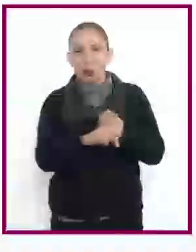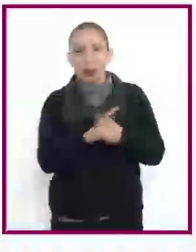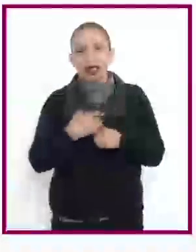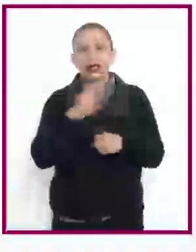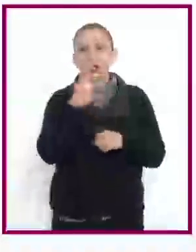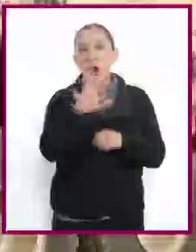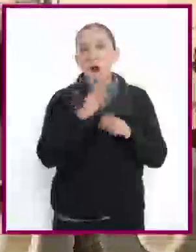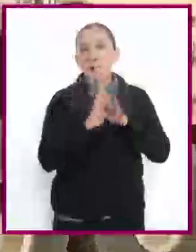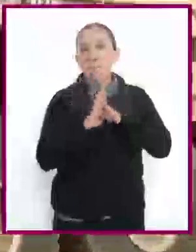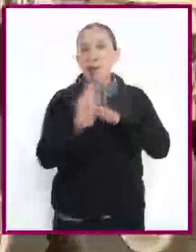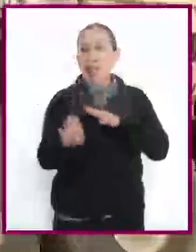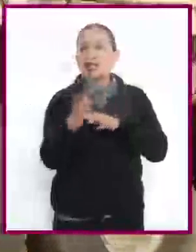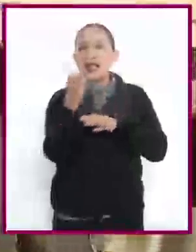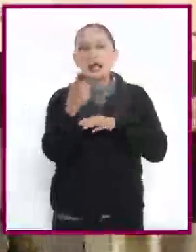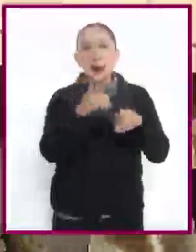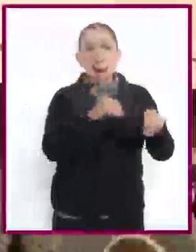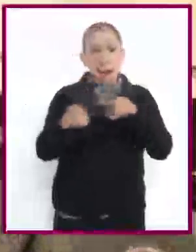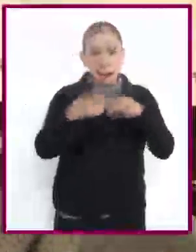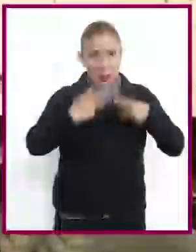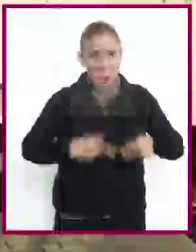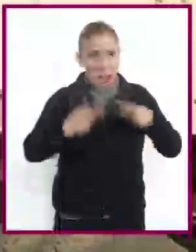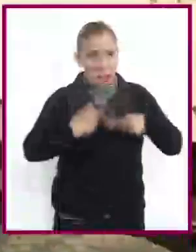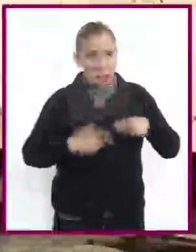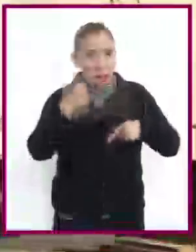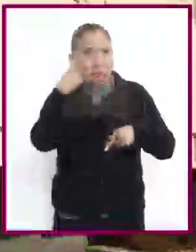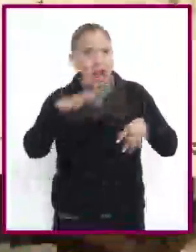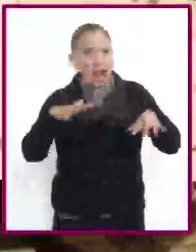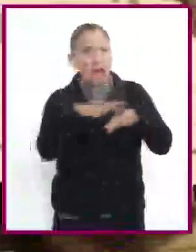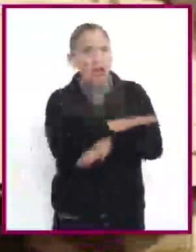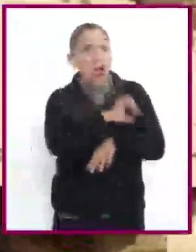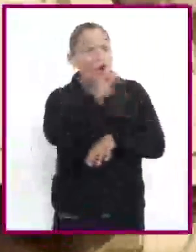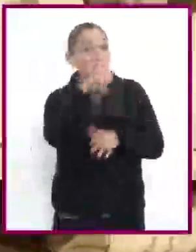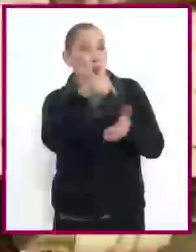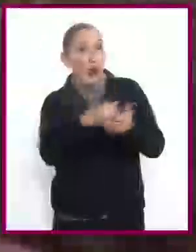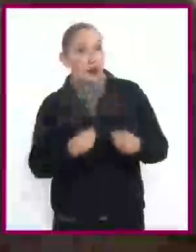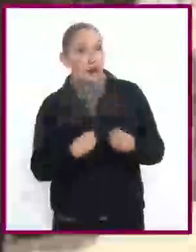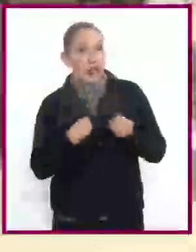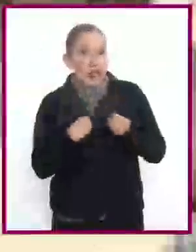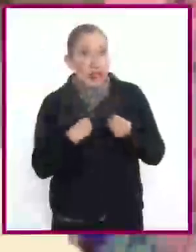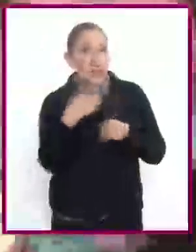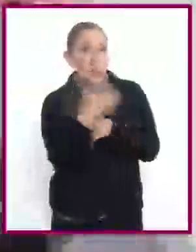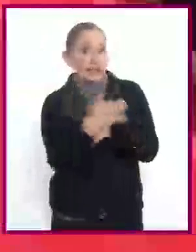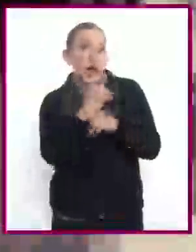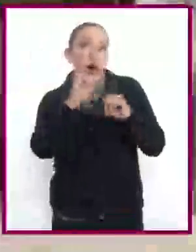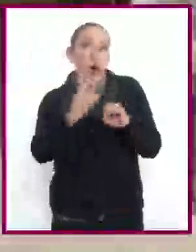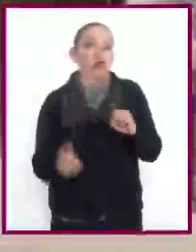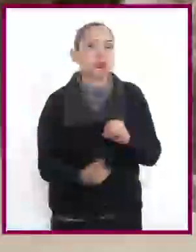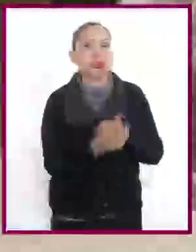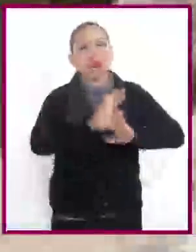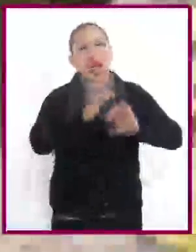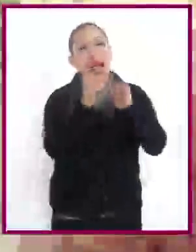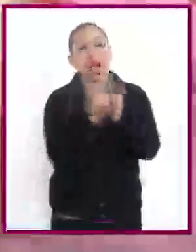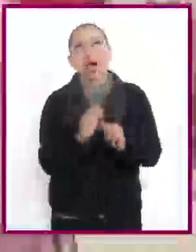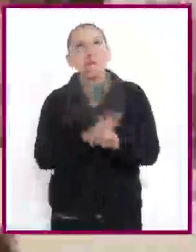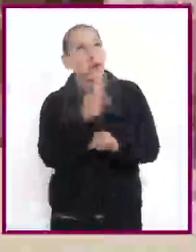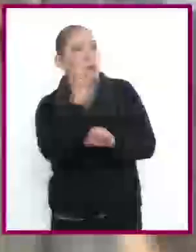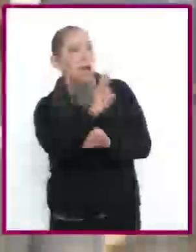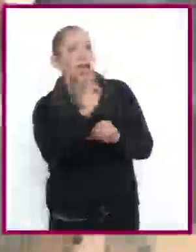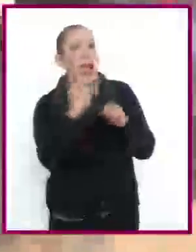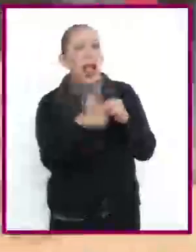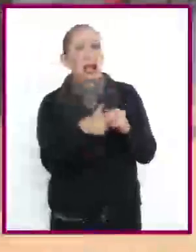africana y judía, de preferencias homosexuales, de religiones diferentes a la protestante y de tendencias socialistas